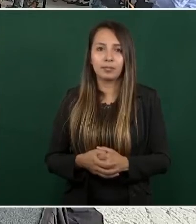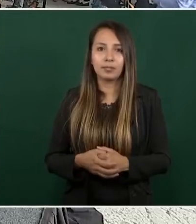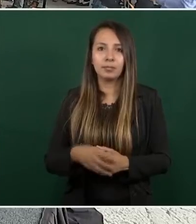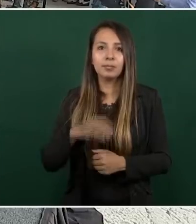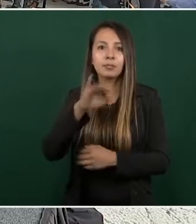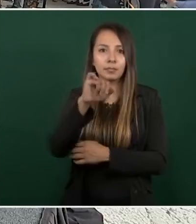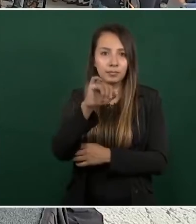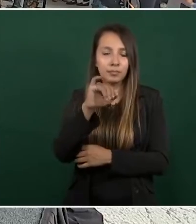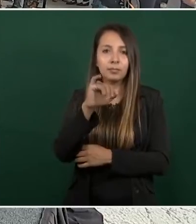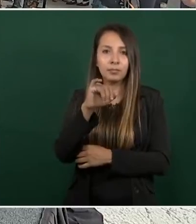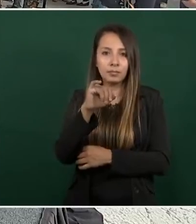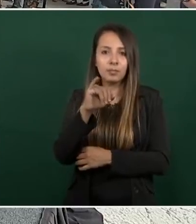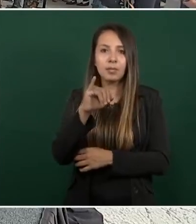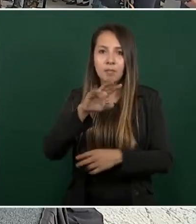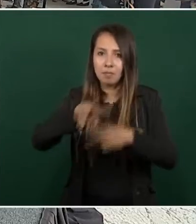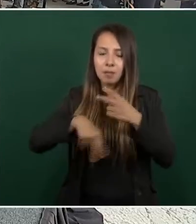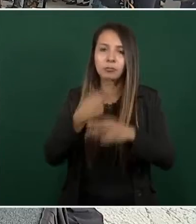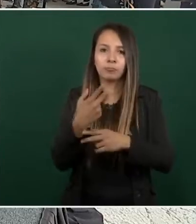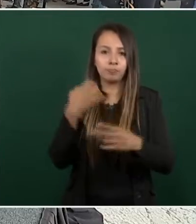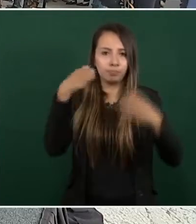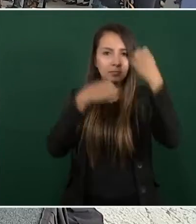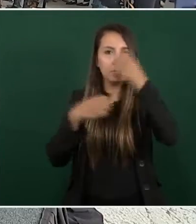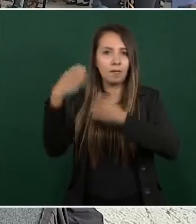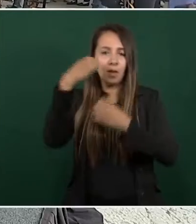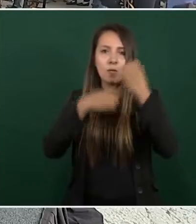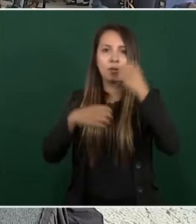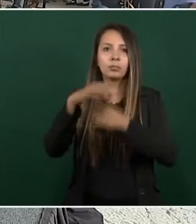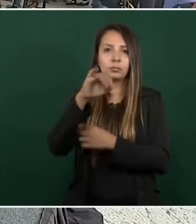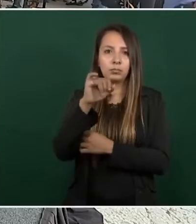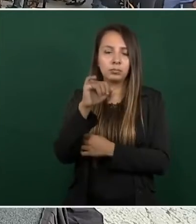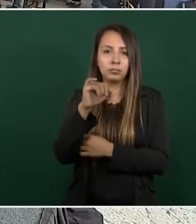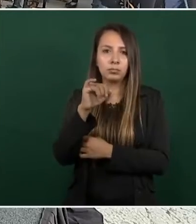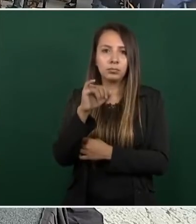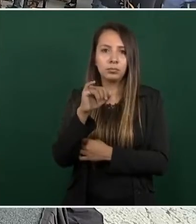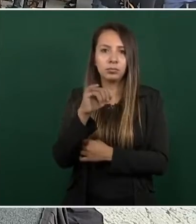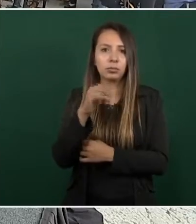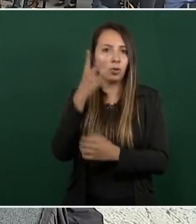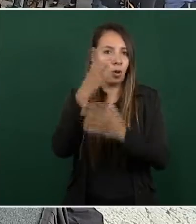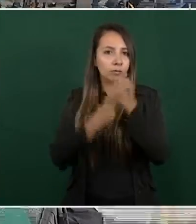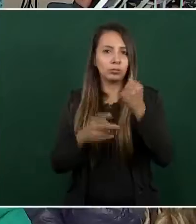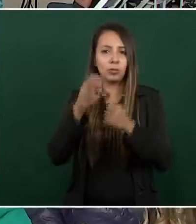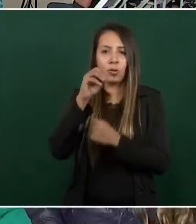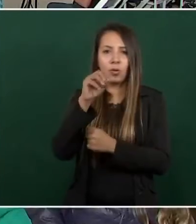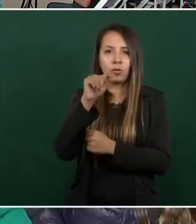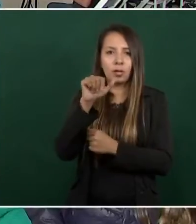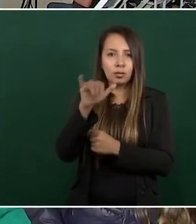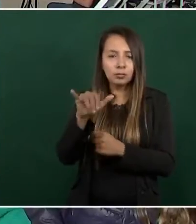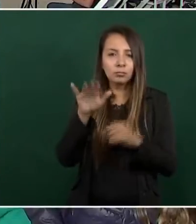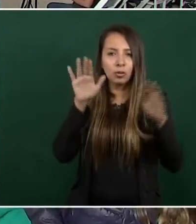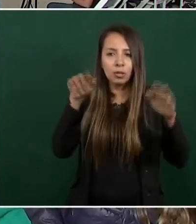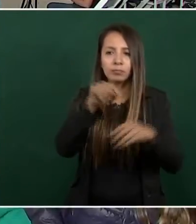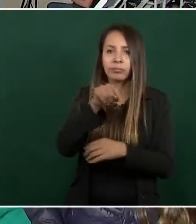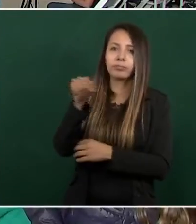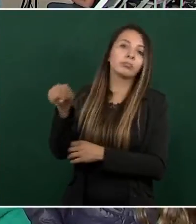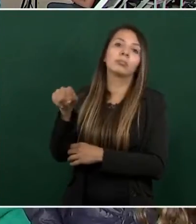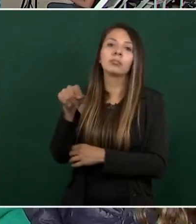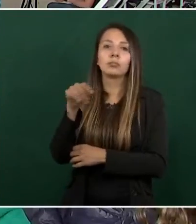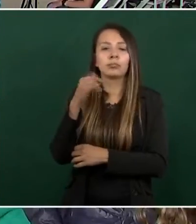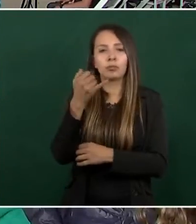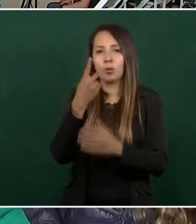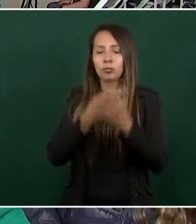Sí, vamos a hacer la evaluación, pero en Otay, de las dos obras. De las dos obras.